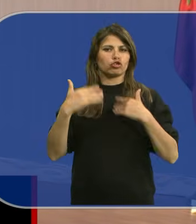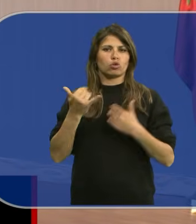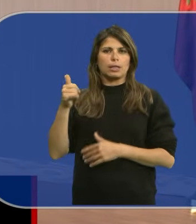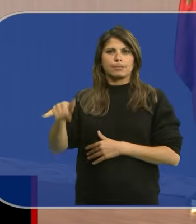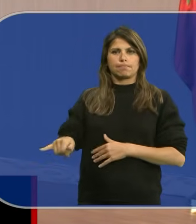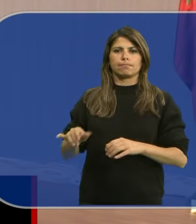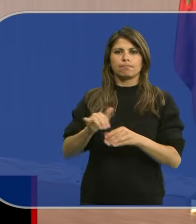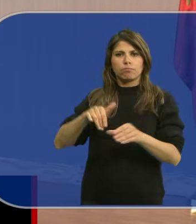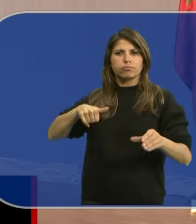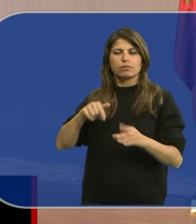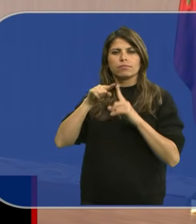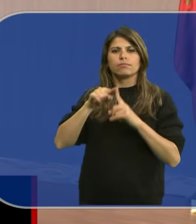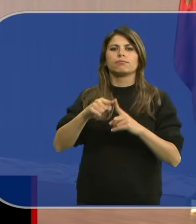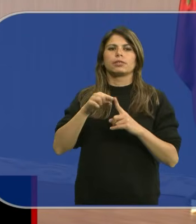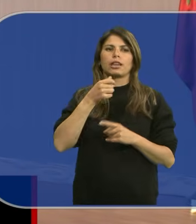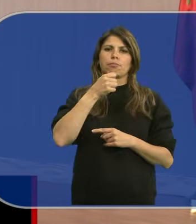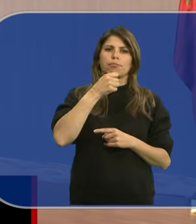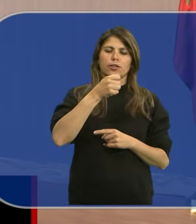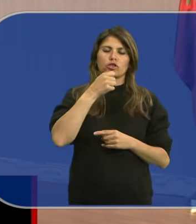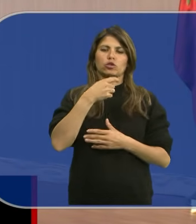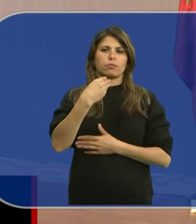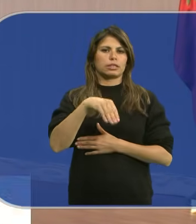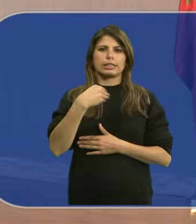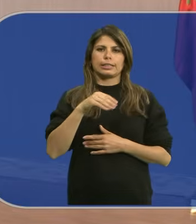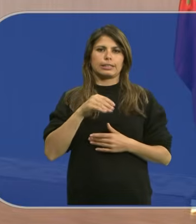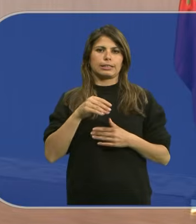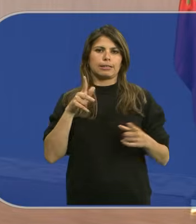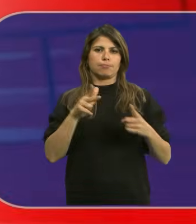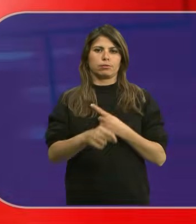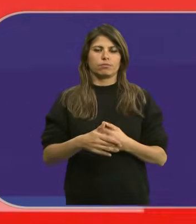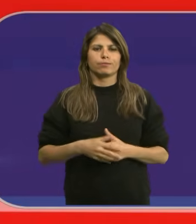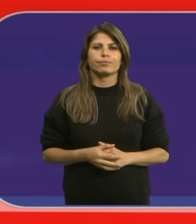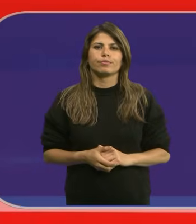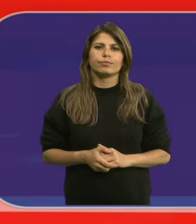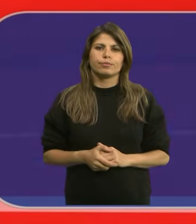suficientes para que el PSOE no pueda presidir las Cortes.